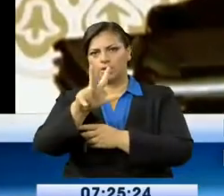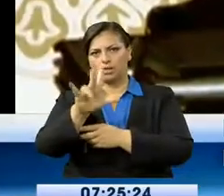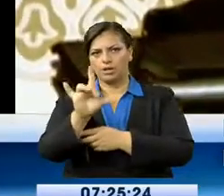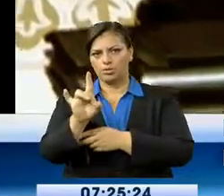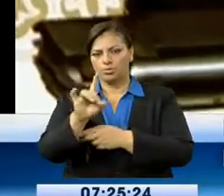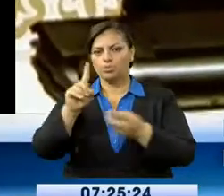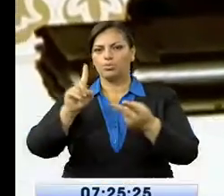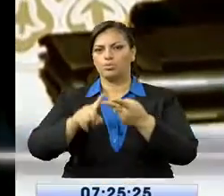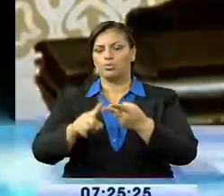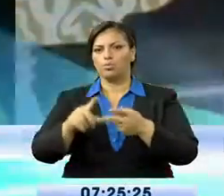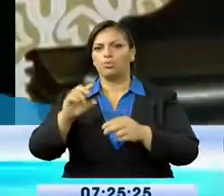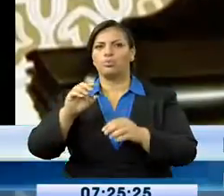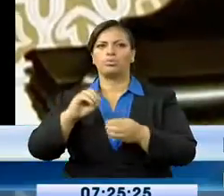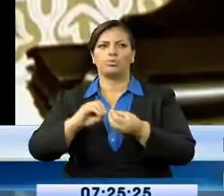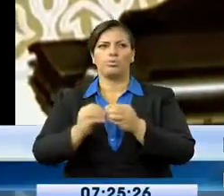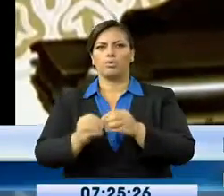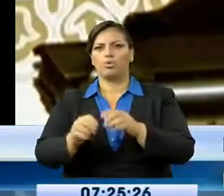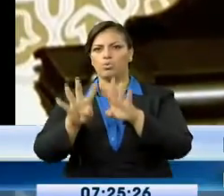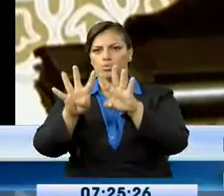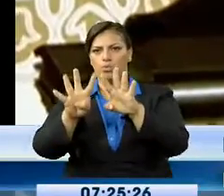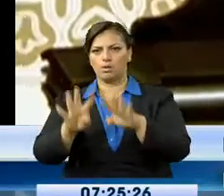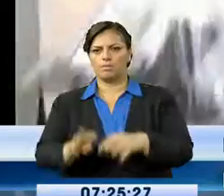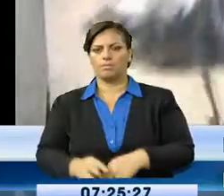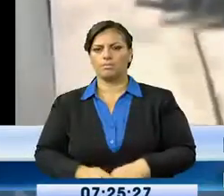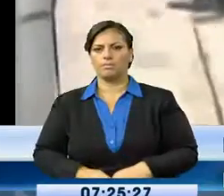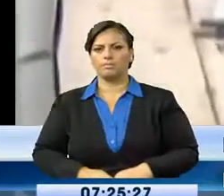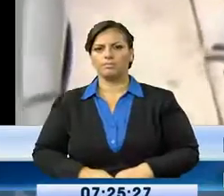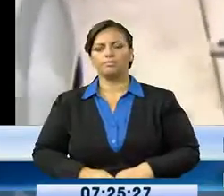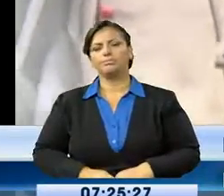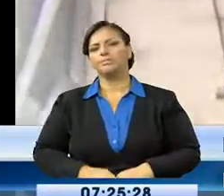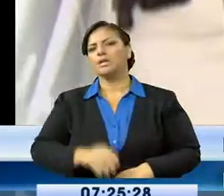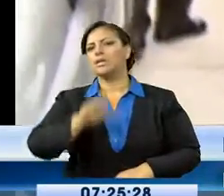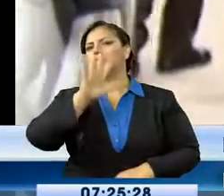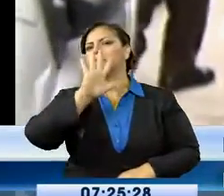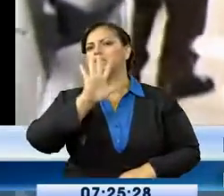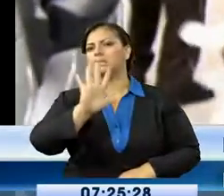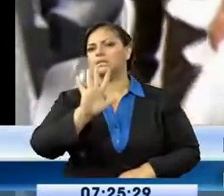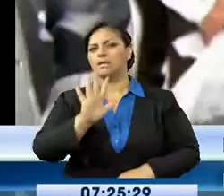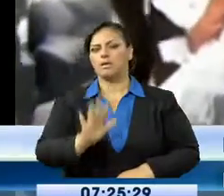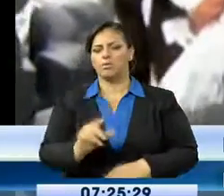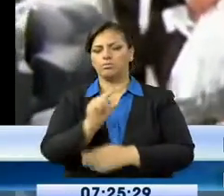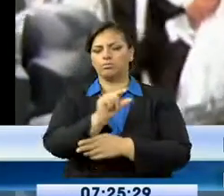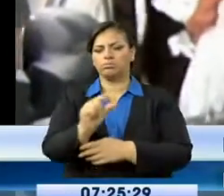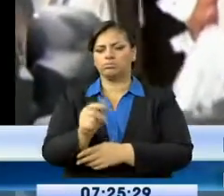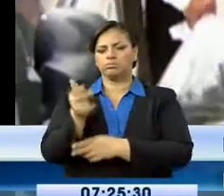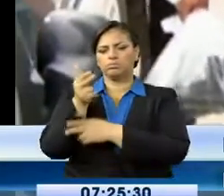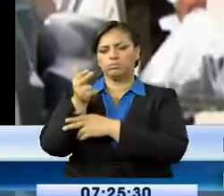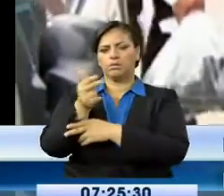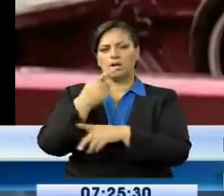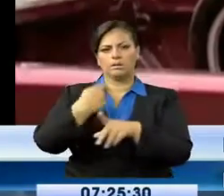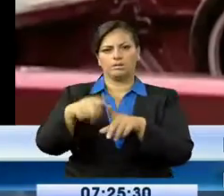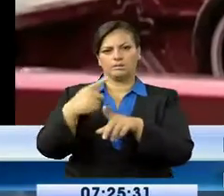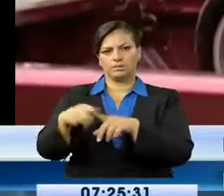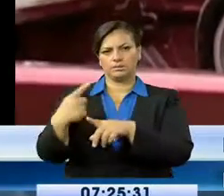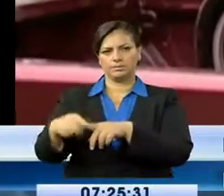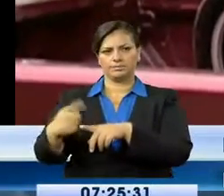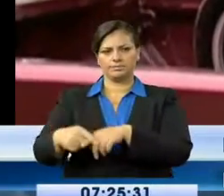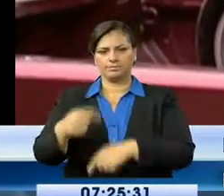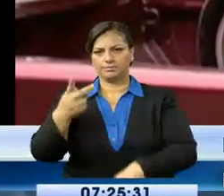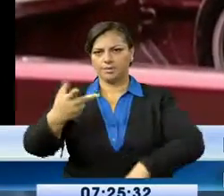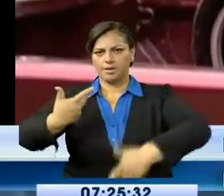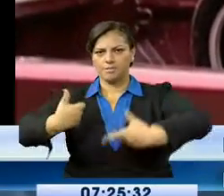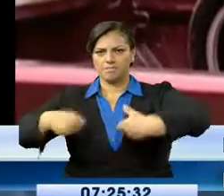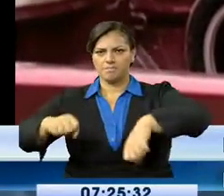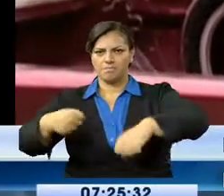9 milímetros con su respectiva alimentadora, 5 cartuchos calibre 9 milímetros, 6 cartuchos sin percutir, hay una moto que no